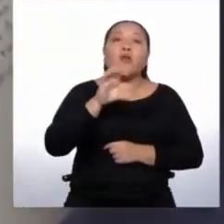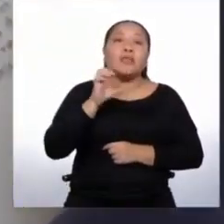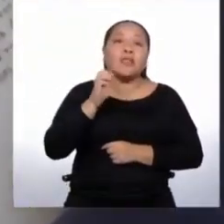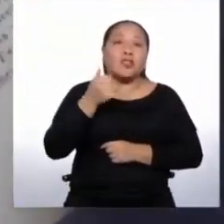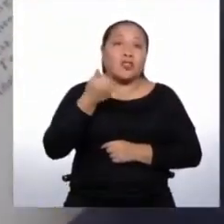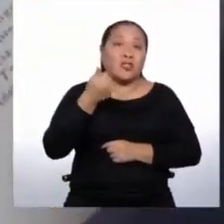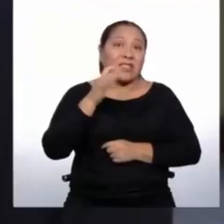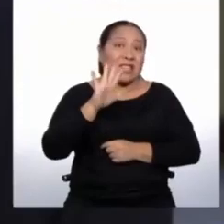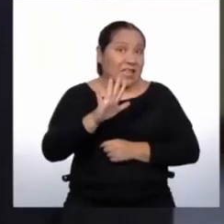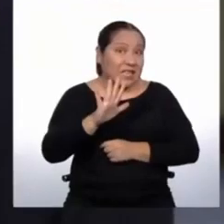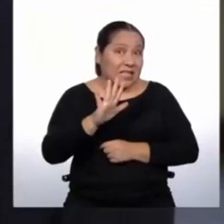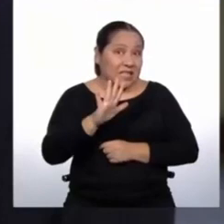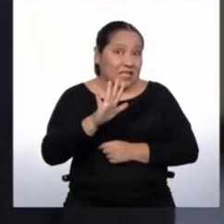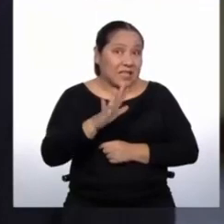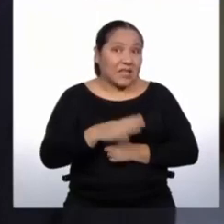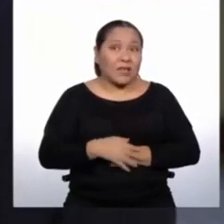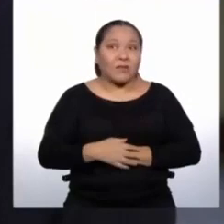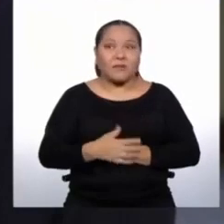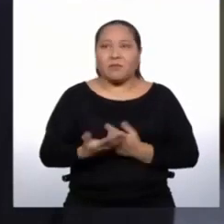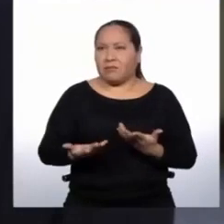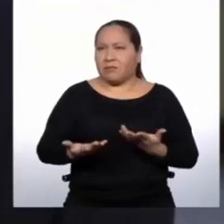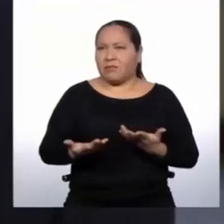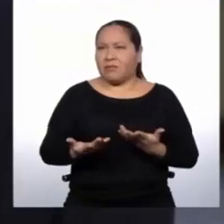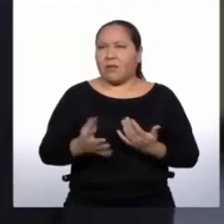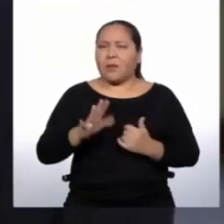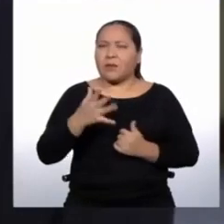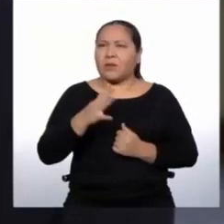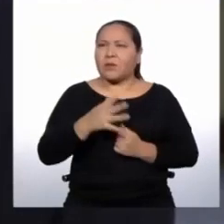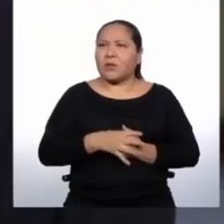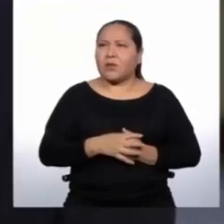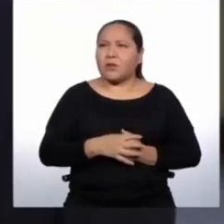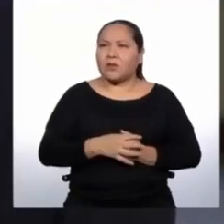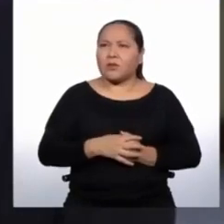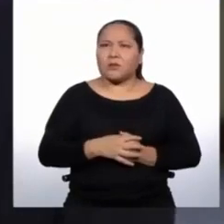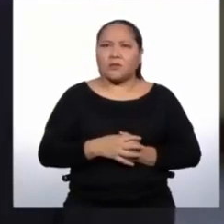1915. Es decir, durante